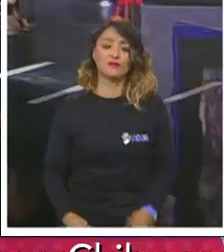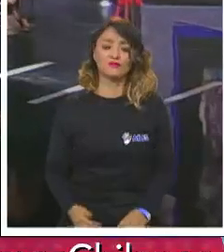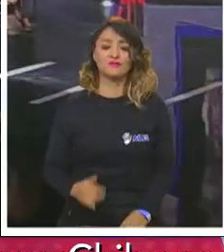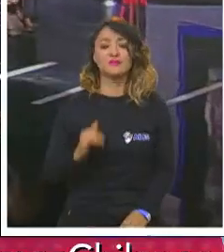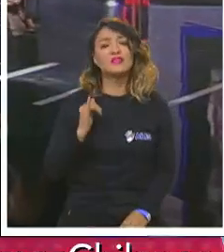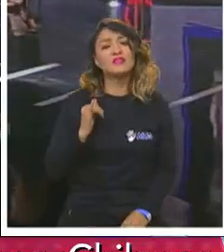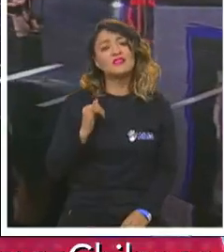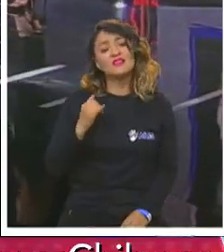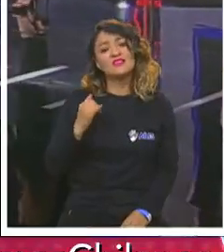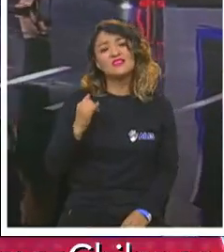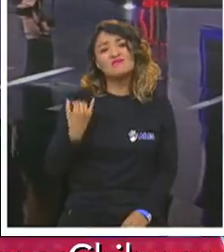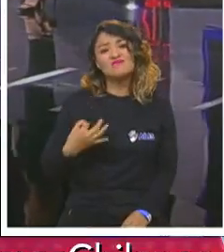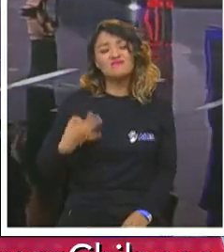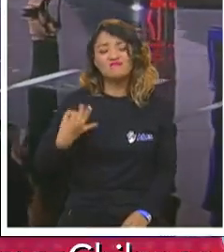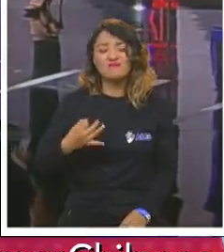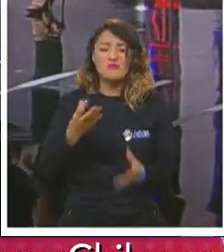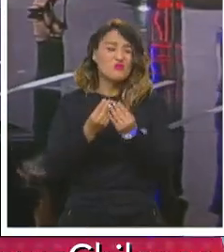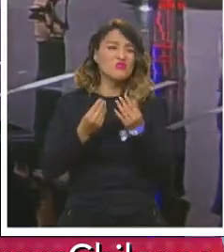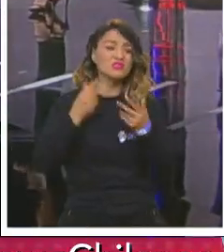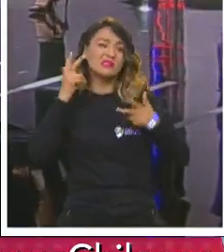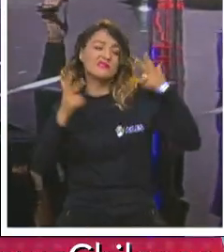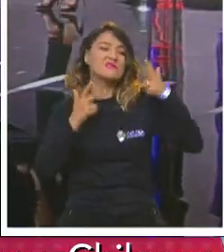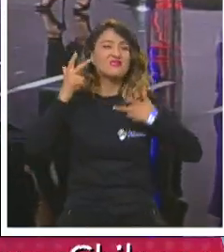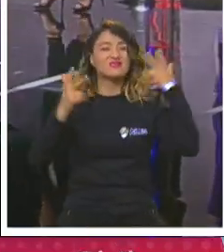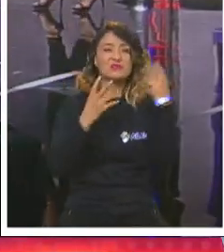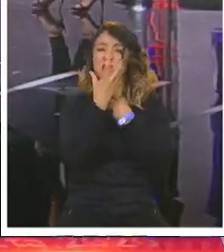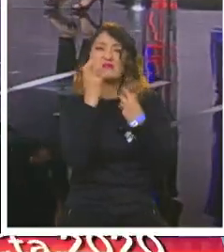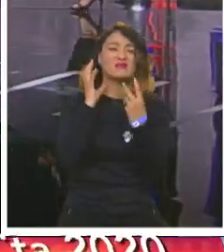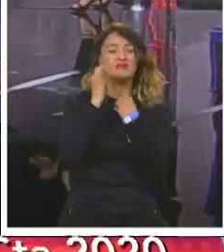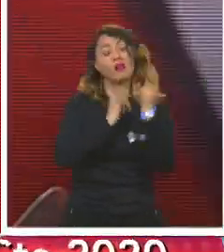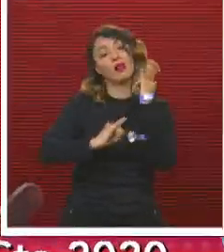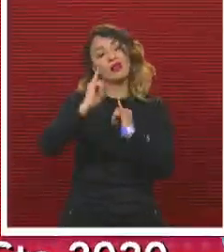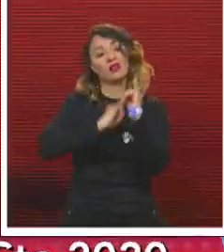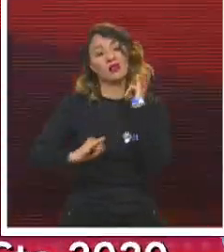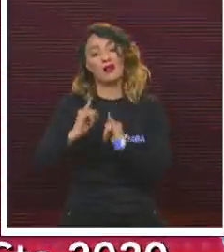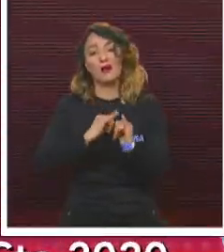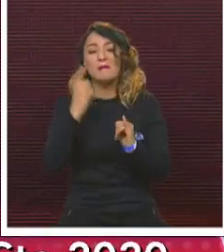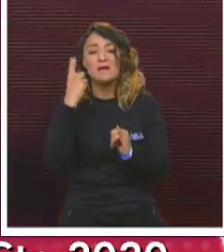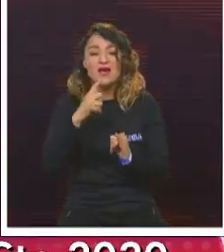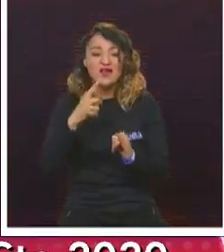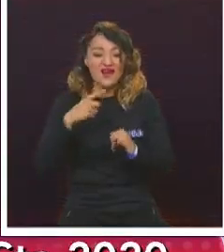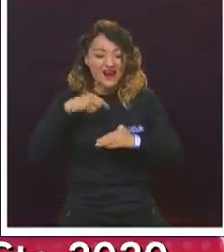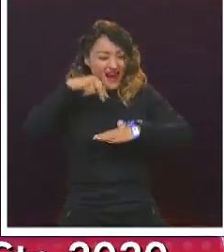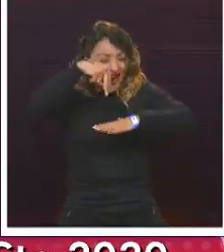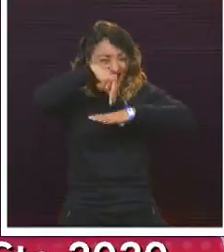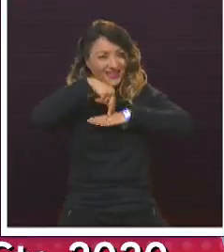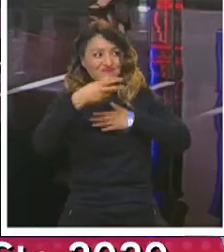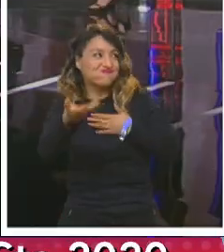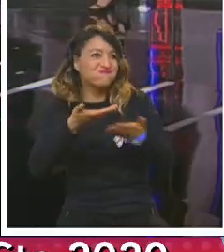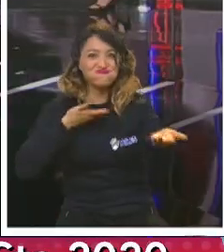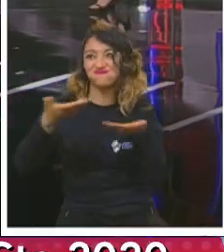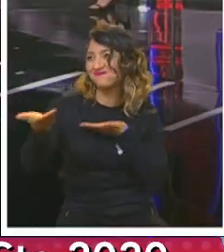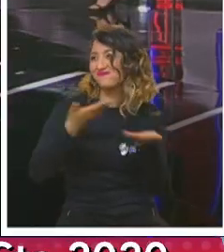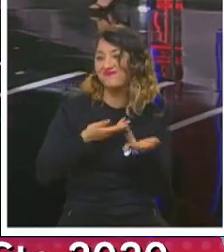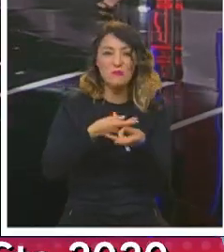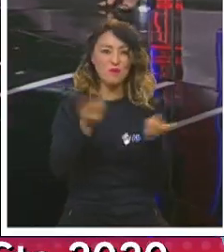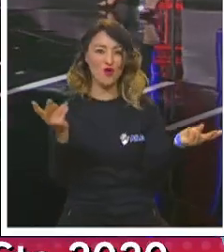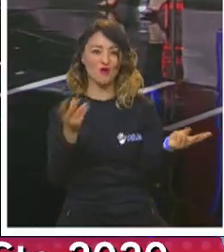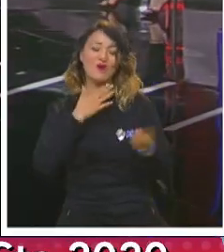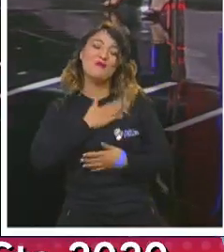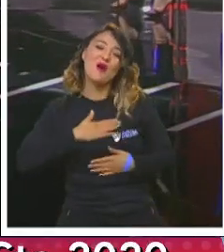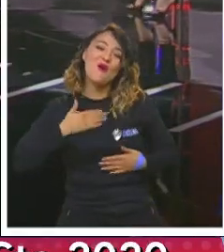actuaciones online, entonces igual uno no tiene el efecto del feedback. ¡Grande, Stefan Kramer! De